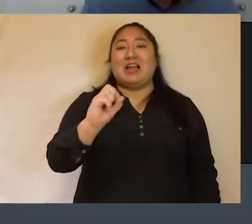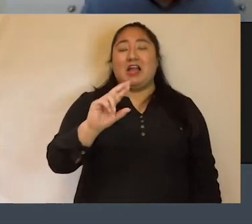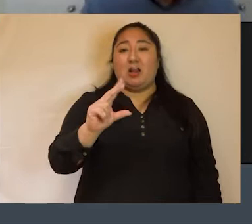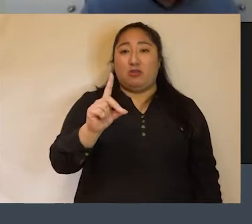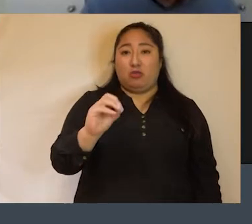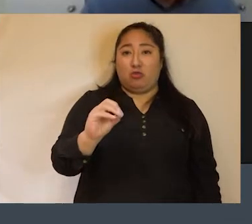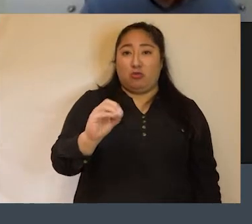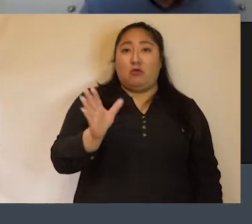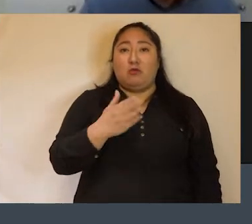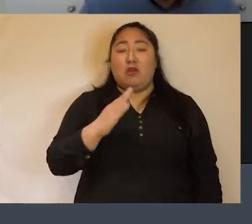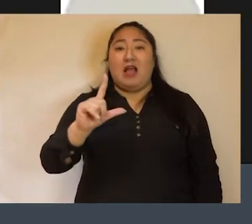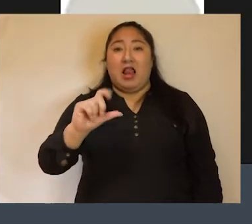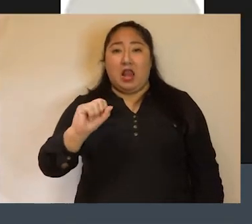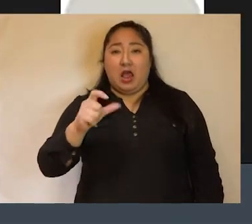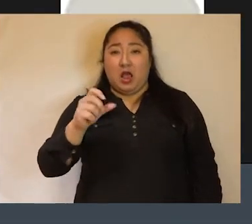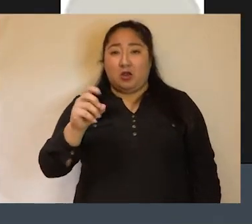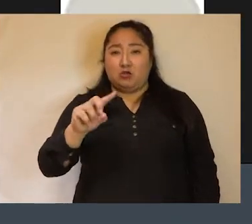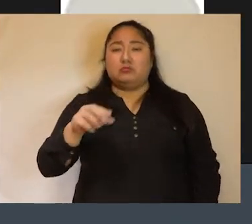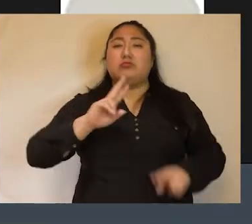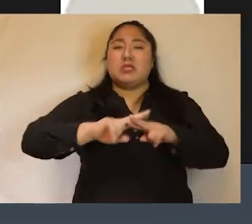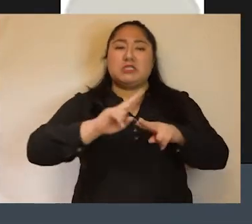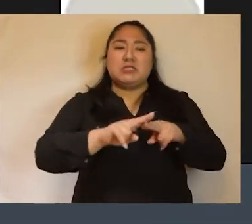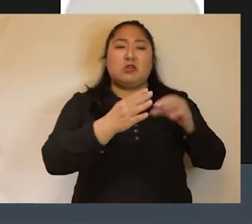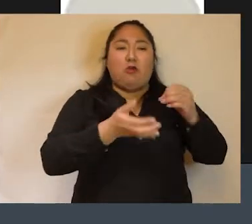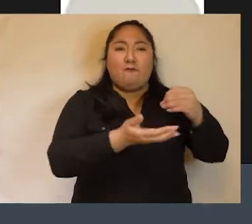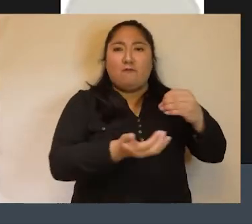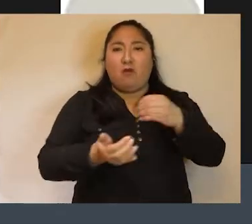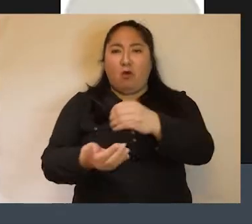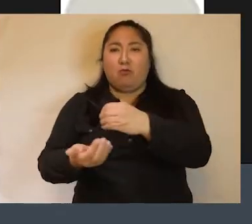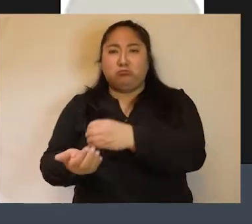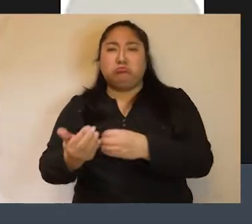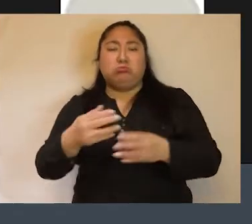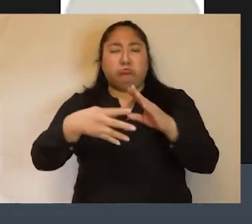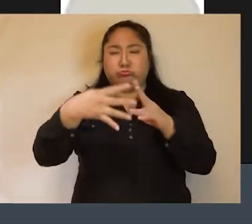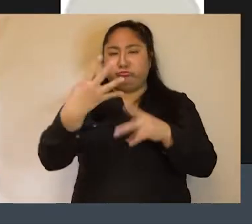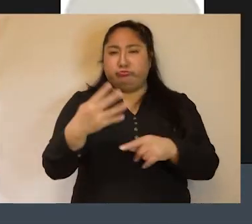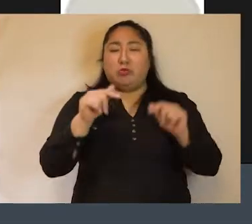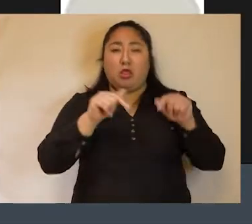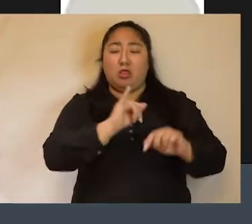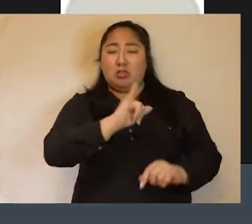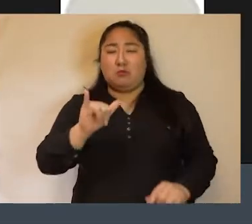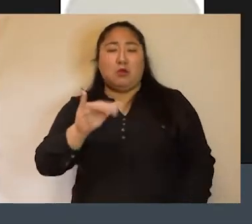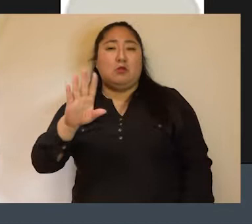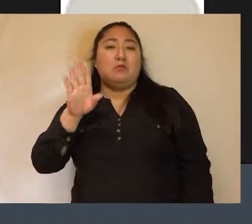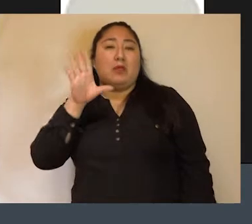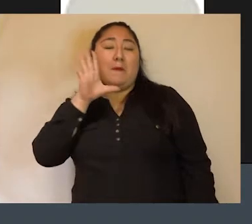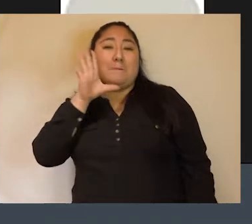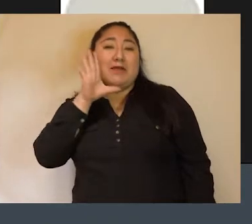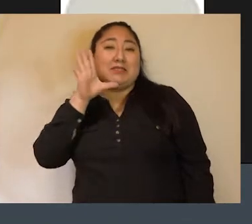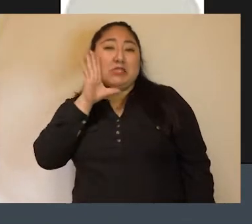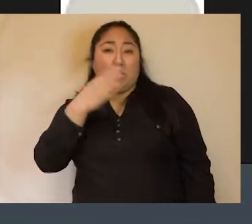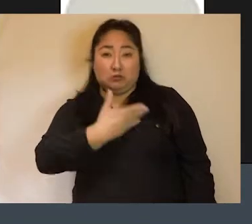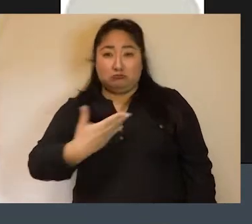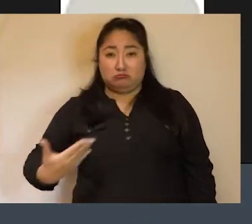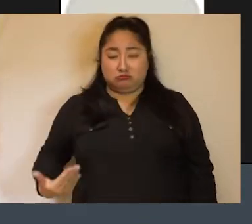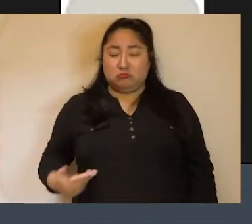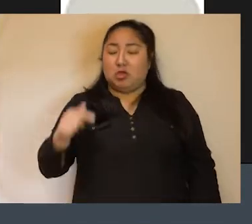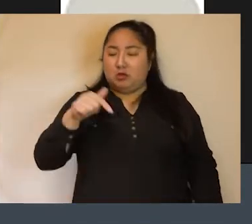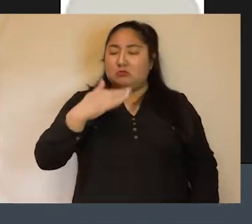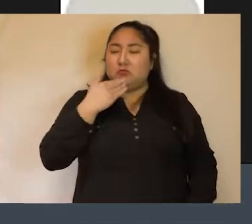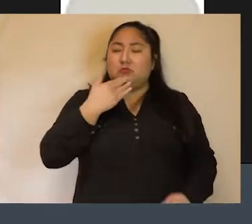presidente Ricardo Lagos, se crearon los multifondos, ¿cierto? Después del 2008, la expresidenta Michelle